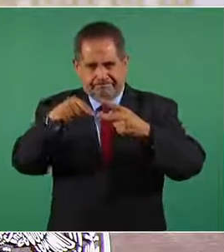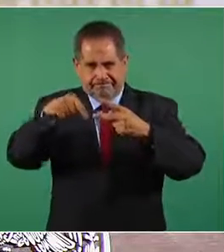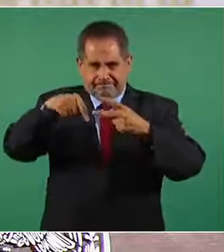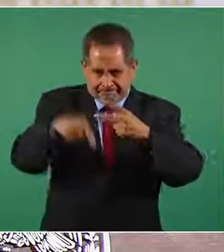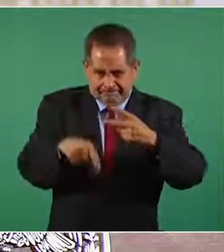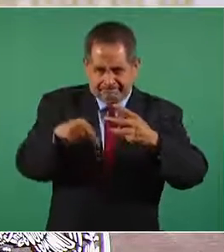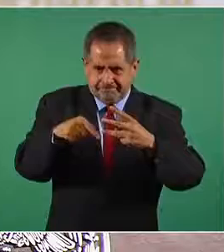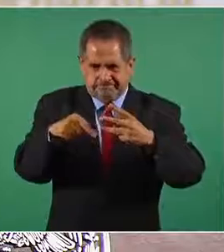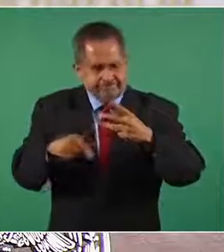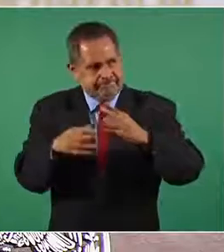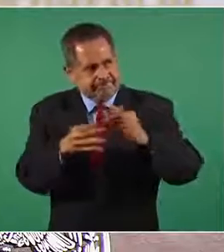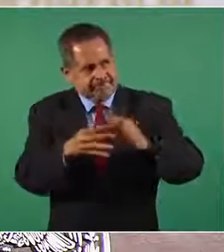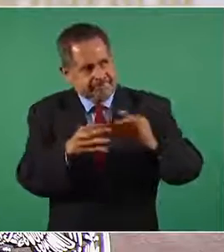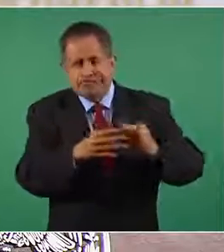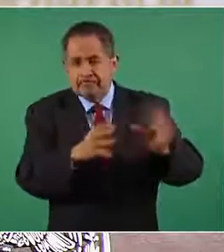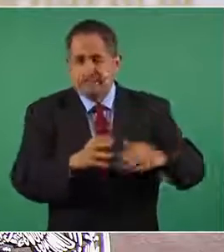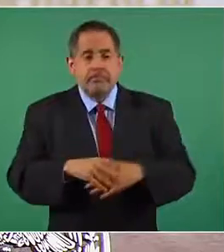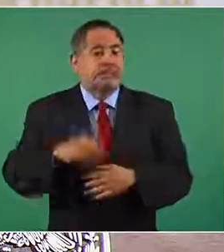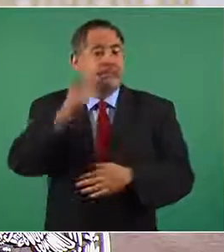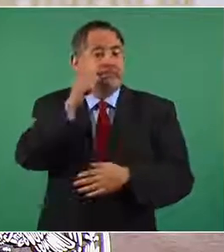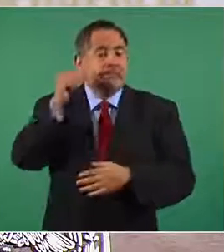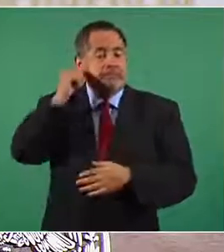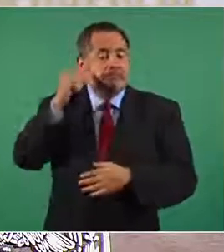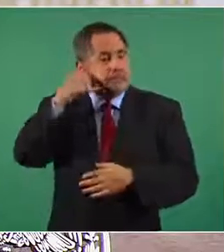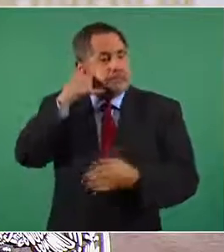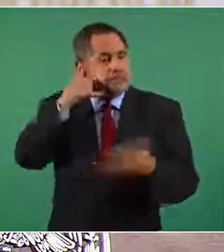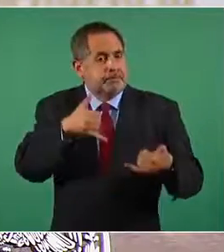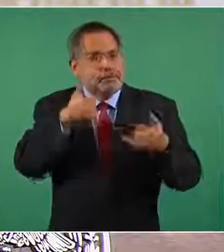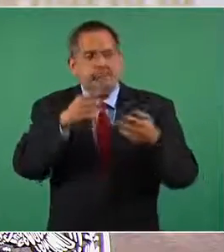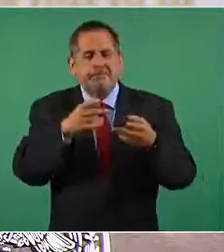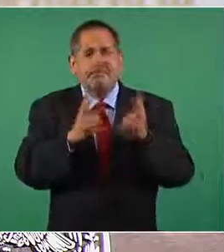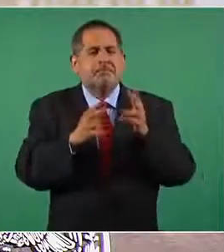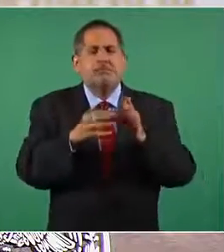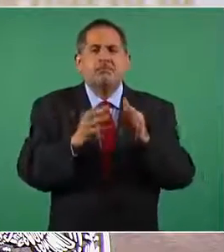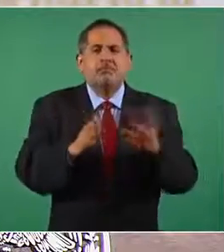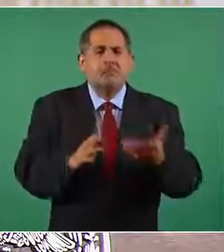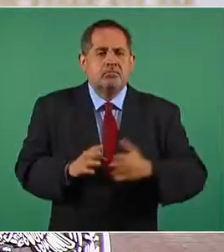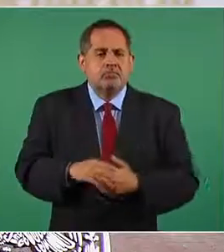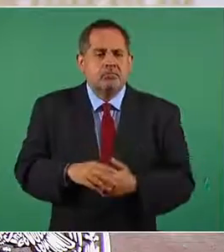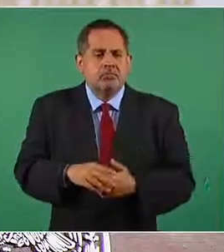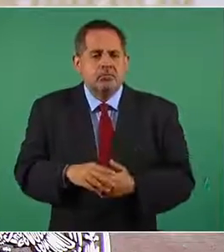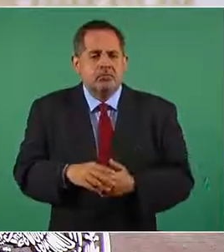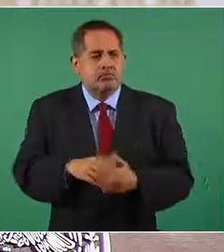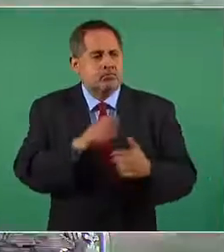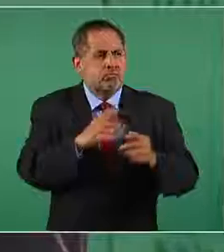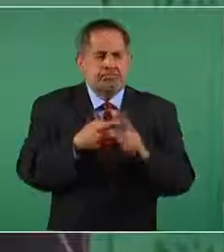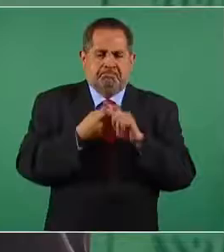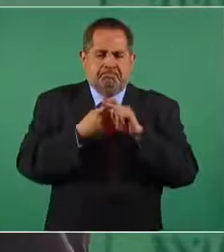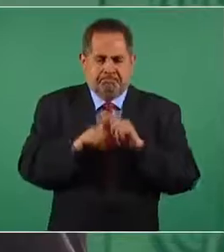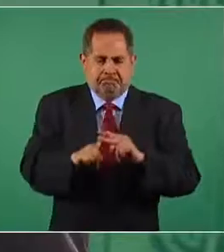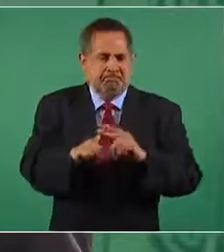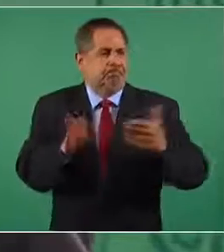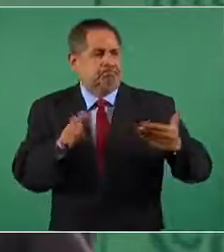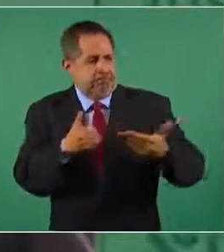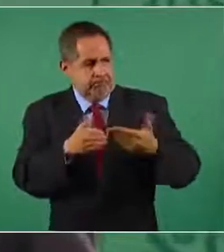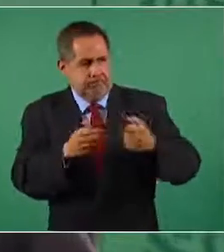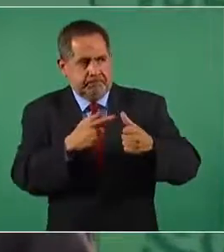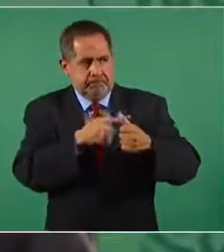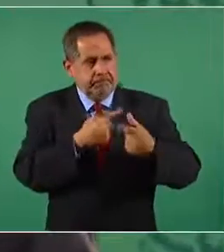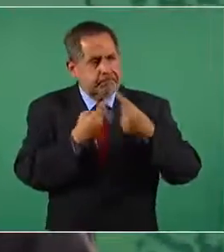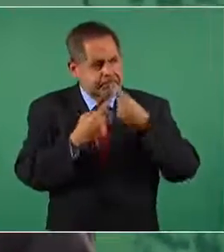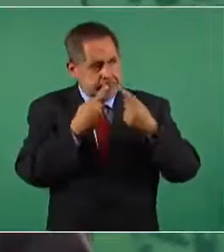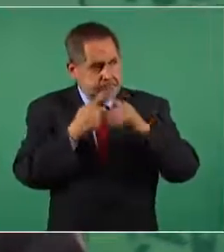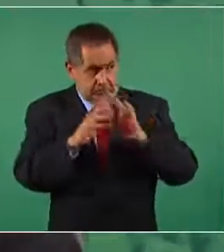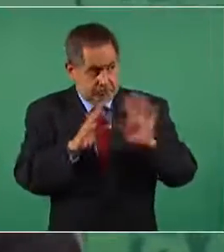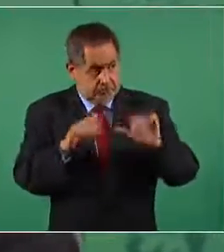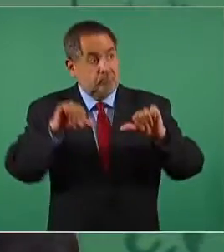Esta plática telefónica fue como una introducción, como un prólogo a